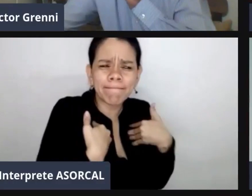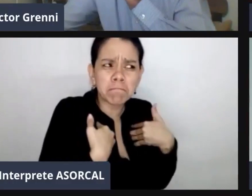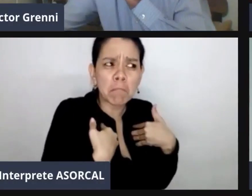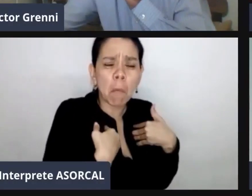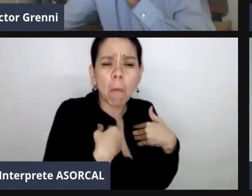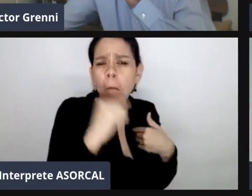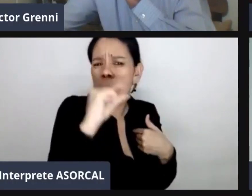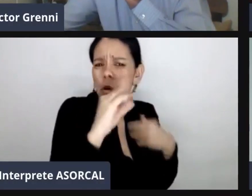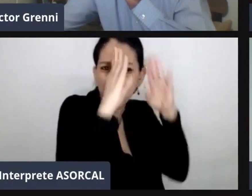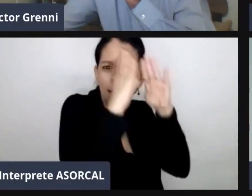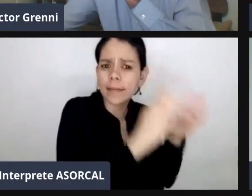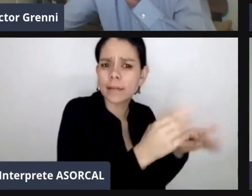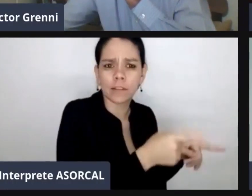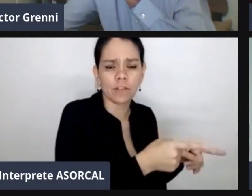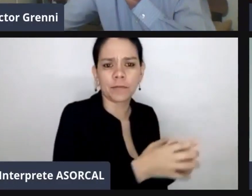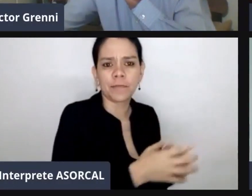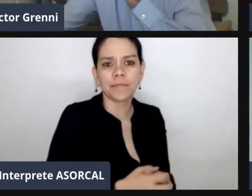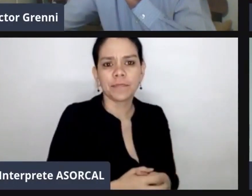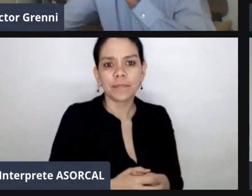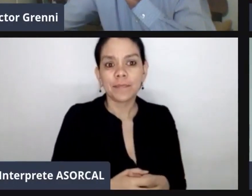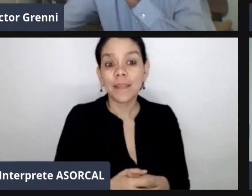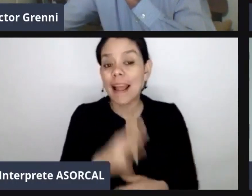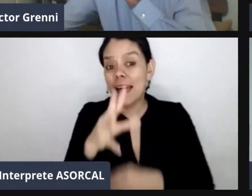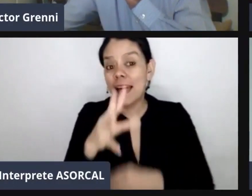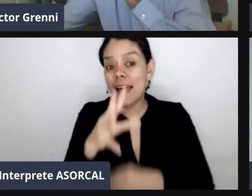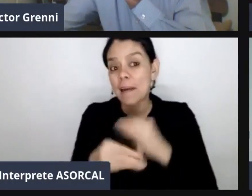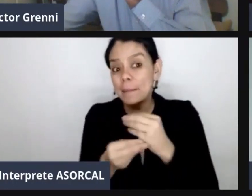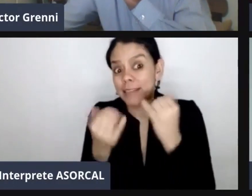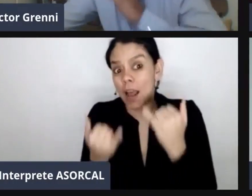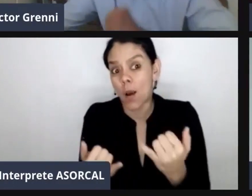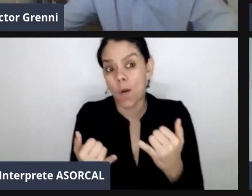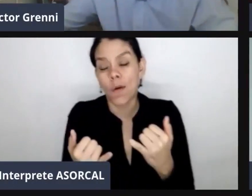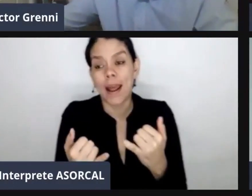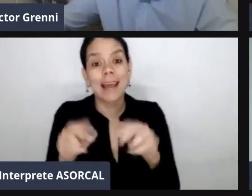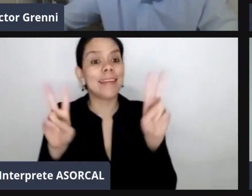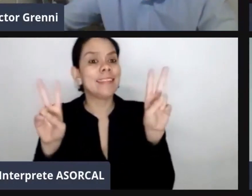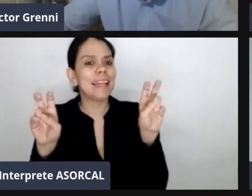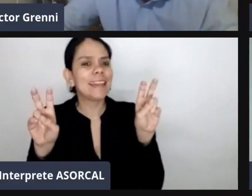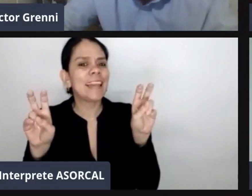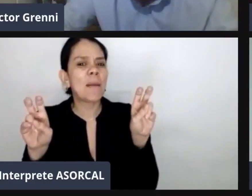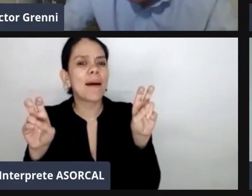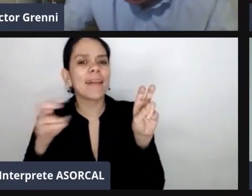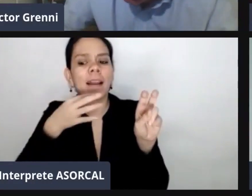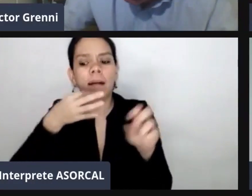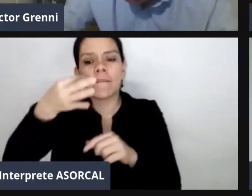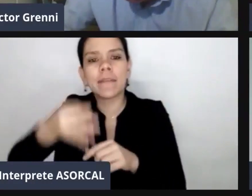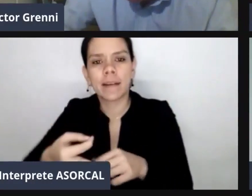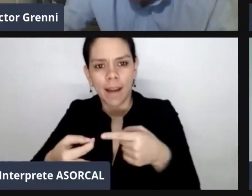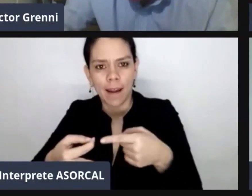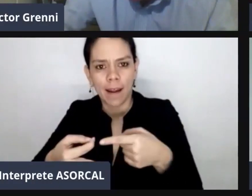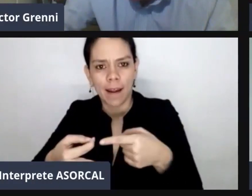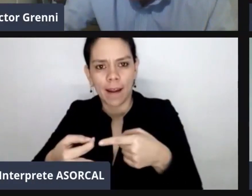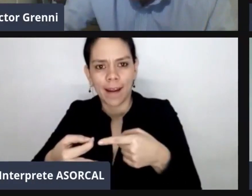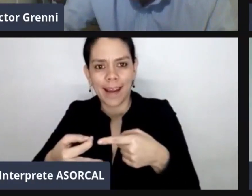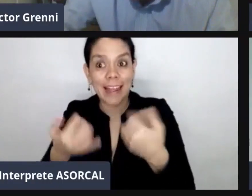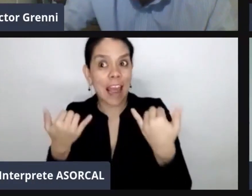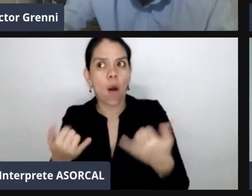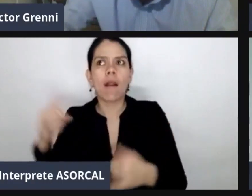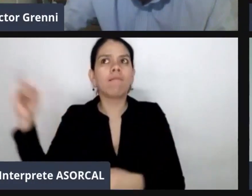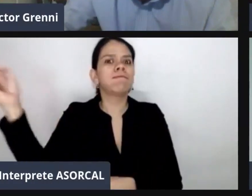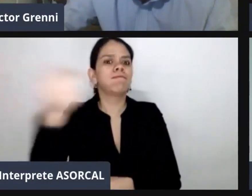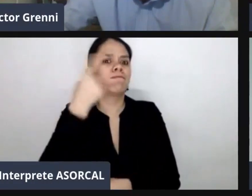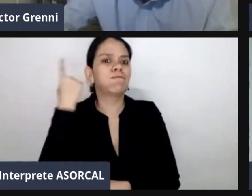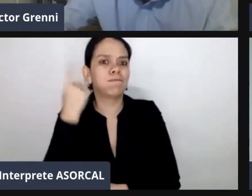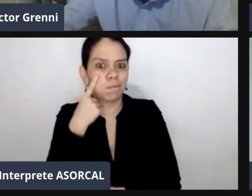está ahora además súper en boga en nuestro país, el tema de la verdad. Ese valor de la verdad en todo